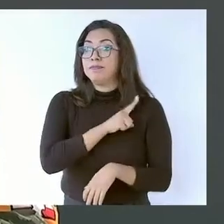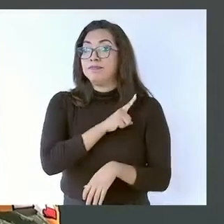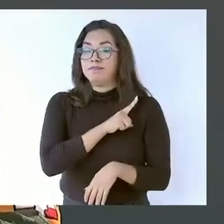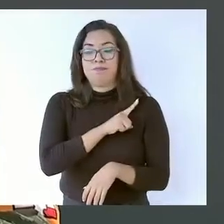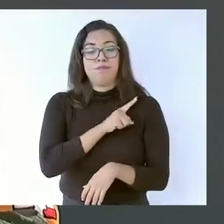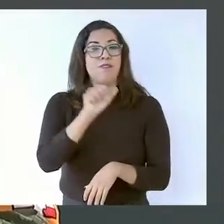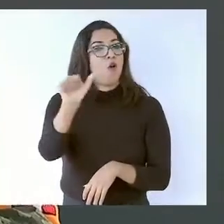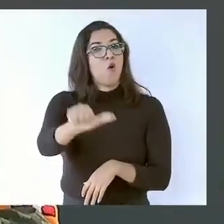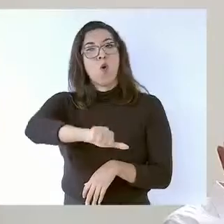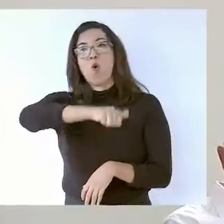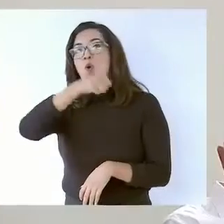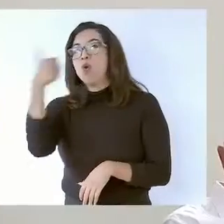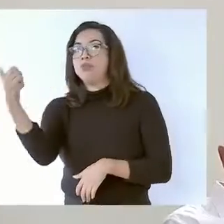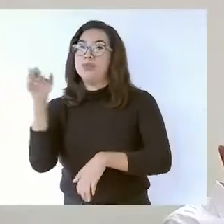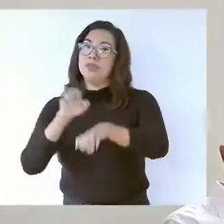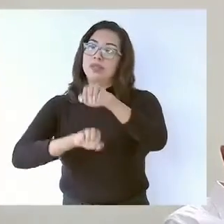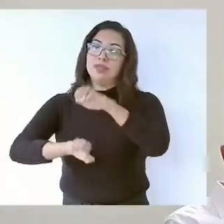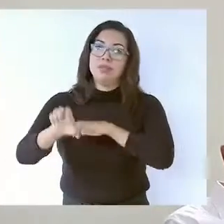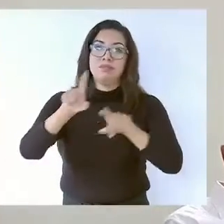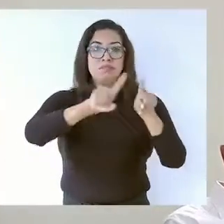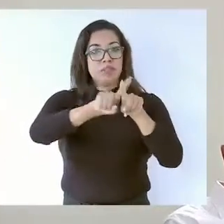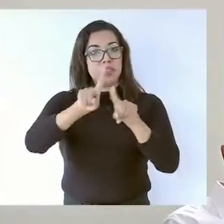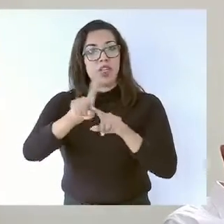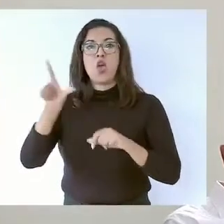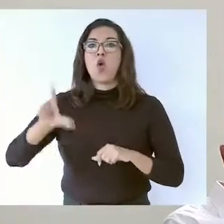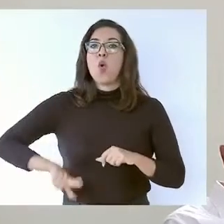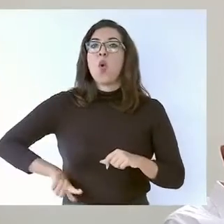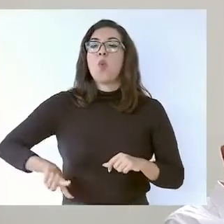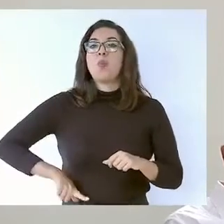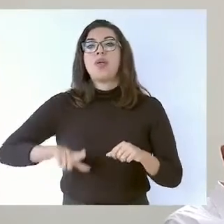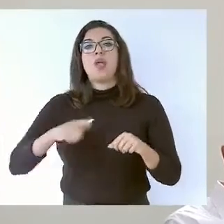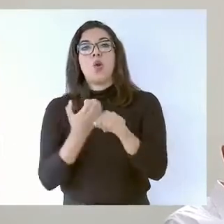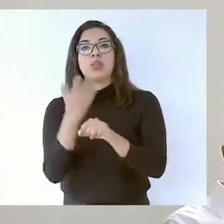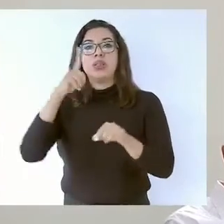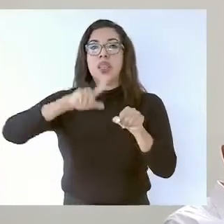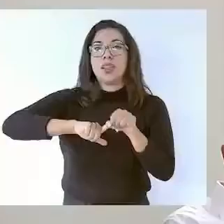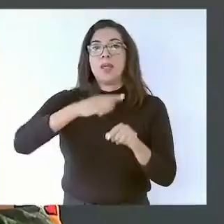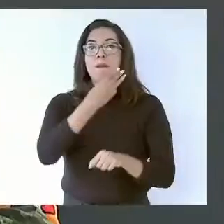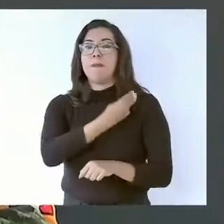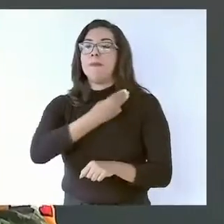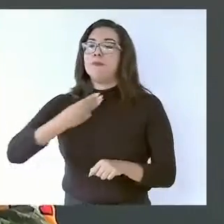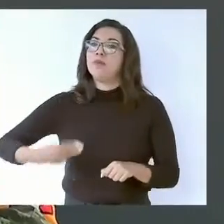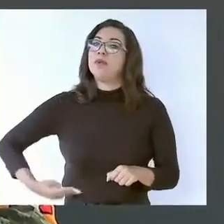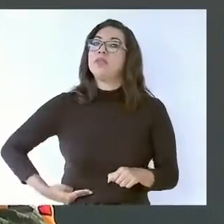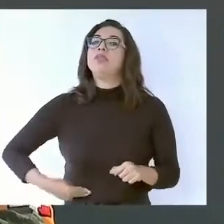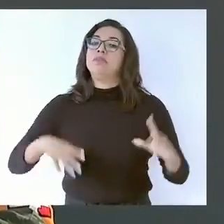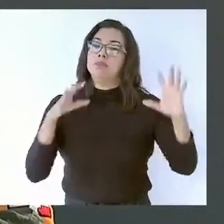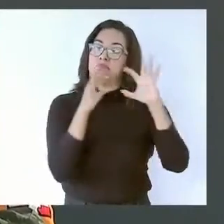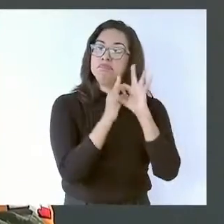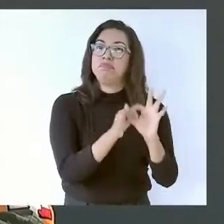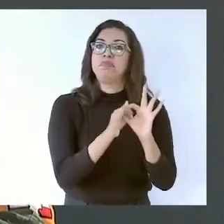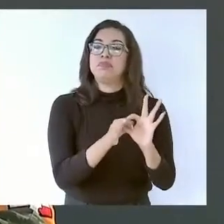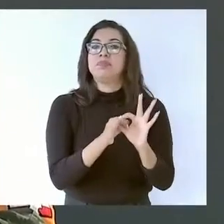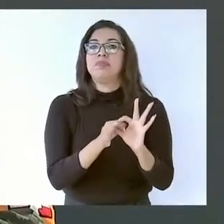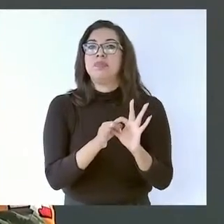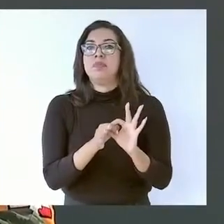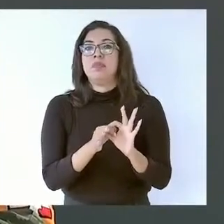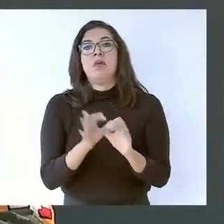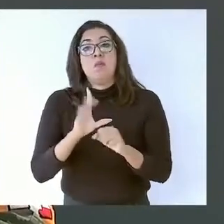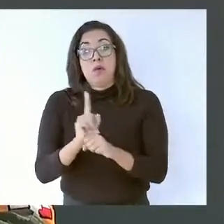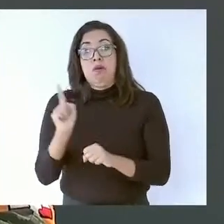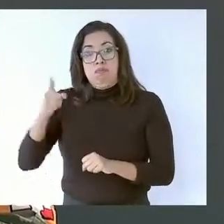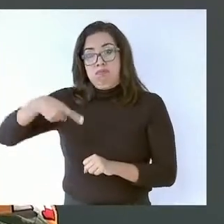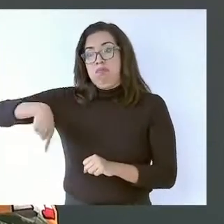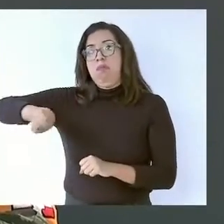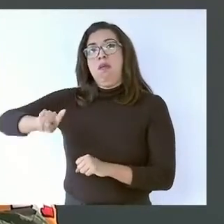Ejecutivo Federal y los gobiernos estatales y municipales, empleando invariablemente toda la capacidad técnica,